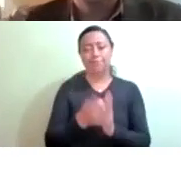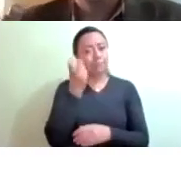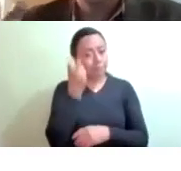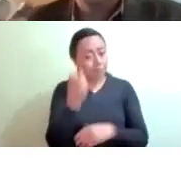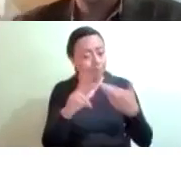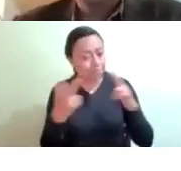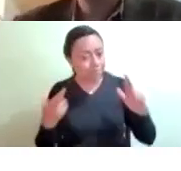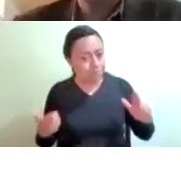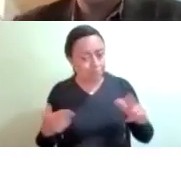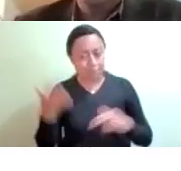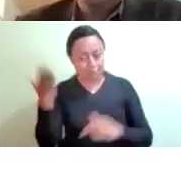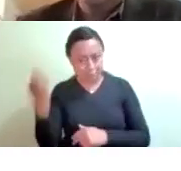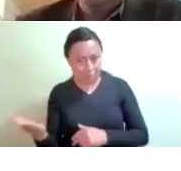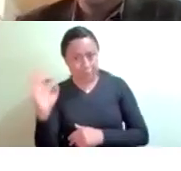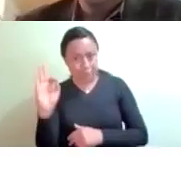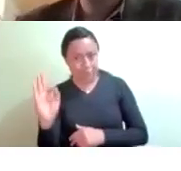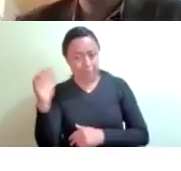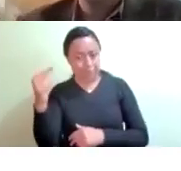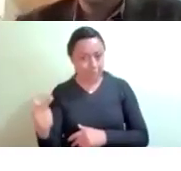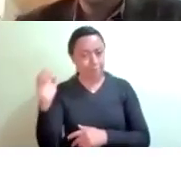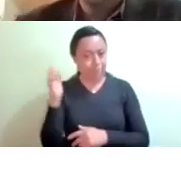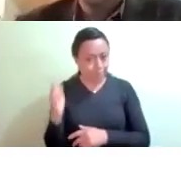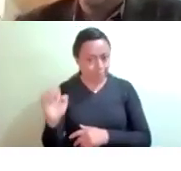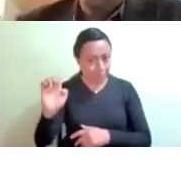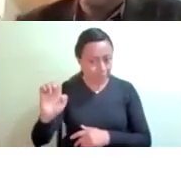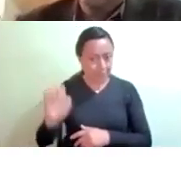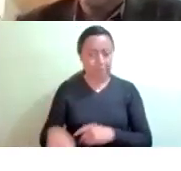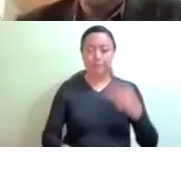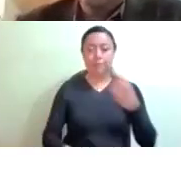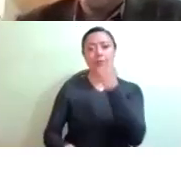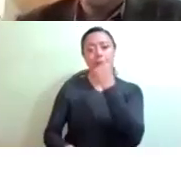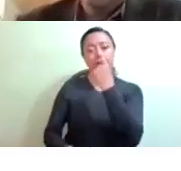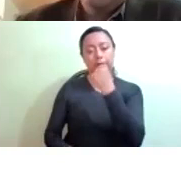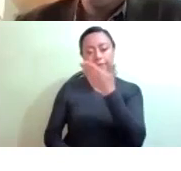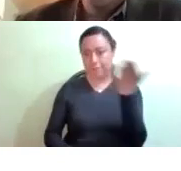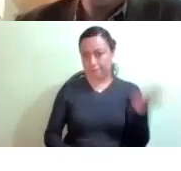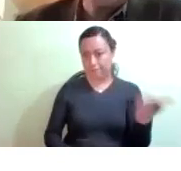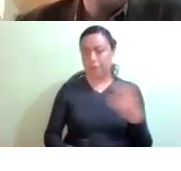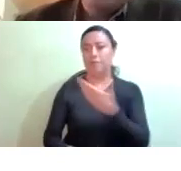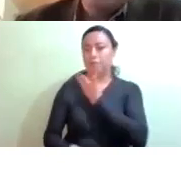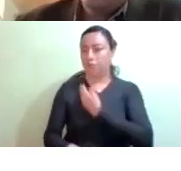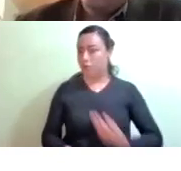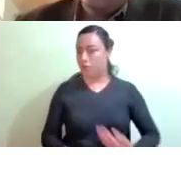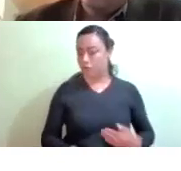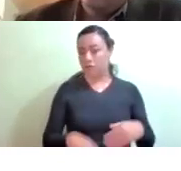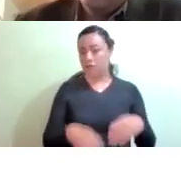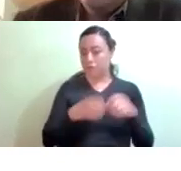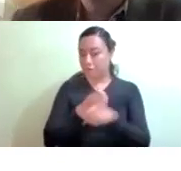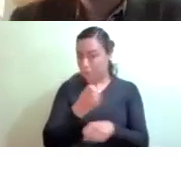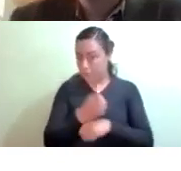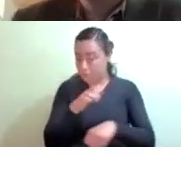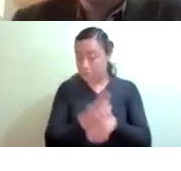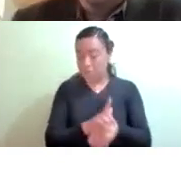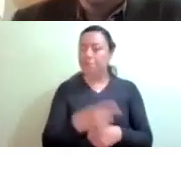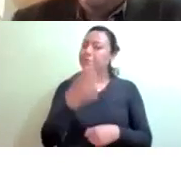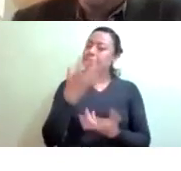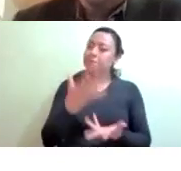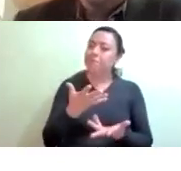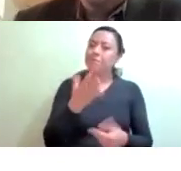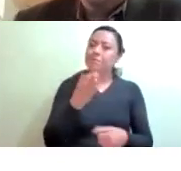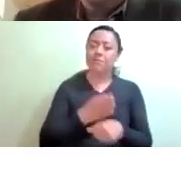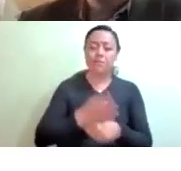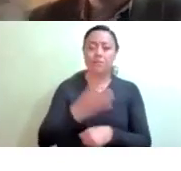relación de la Fiscalía Estatal y de las policías municipales y estatales, que no les dicen ni siquiera